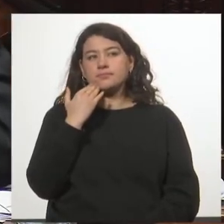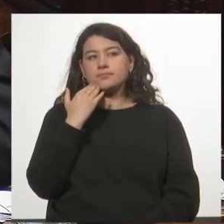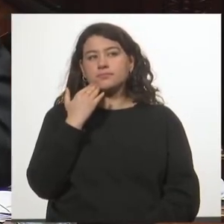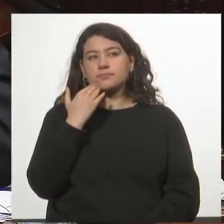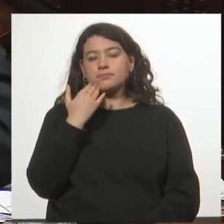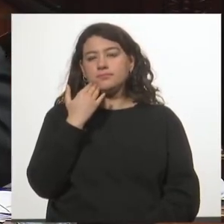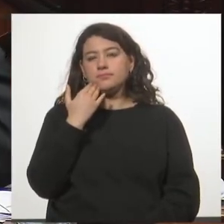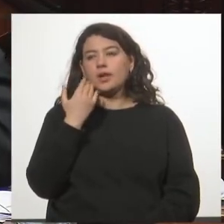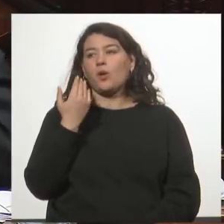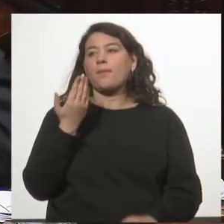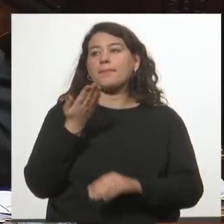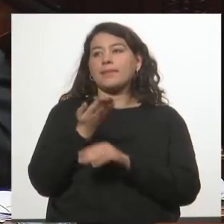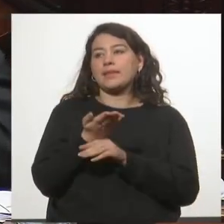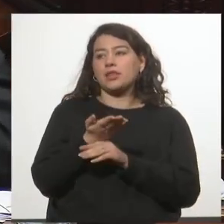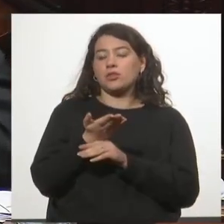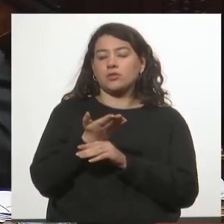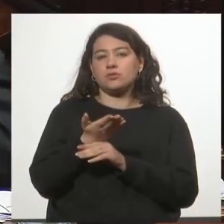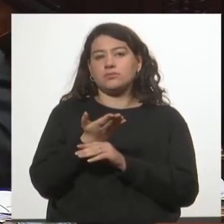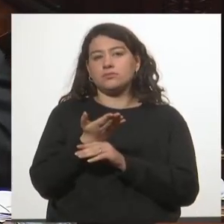hay un pedido